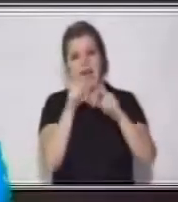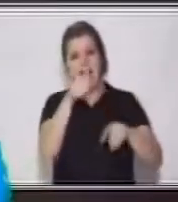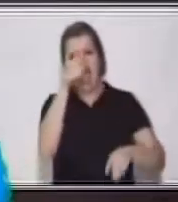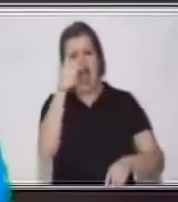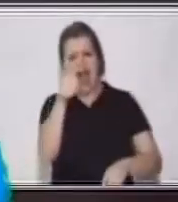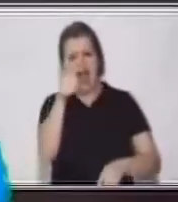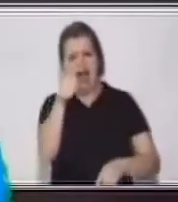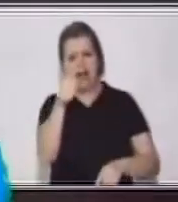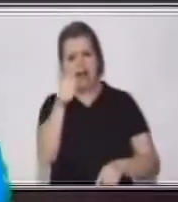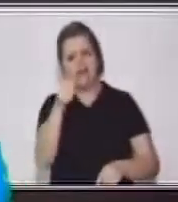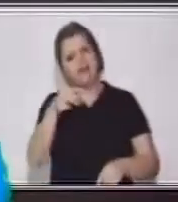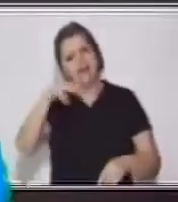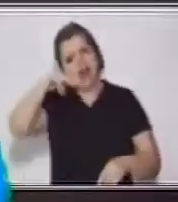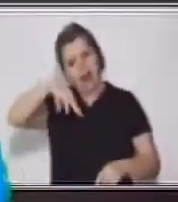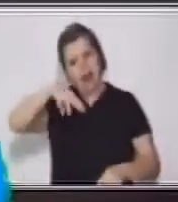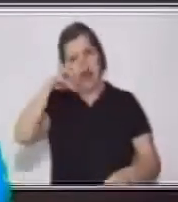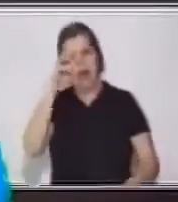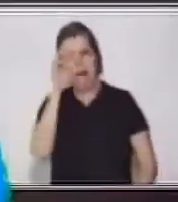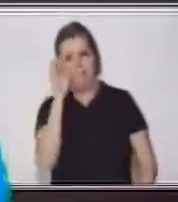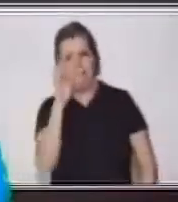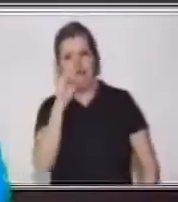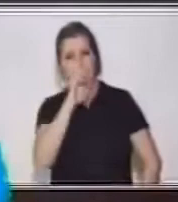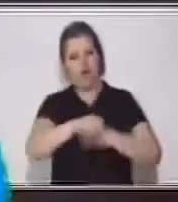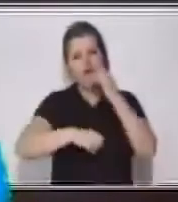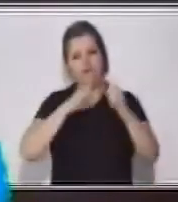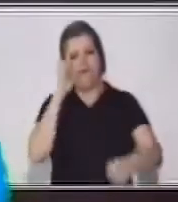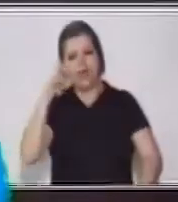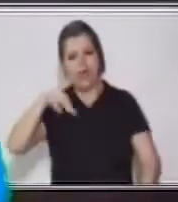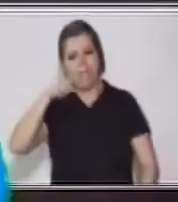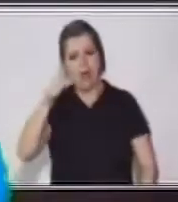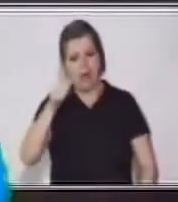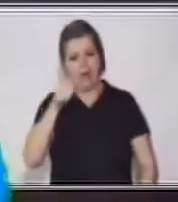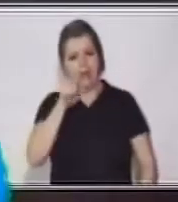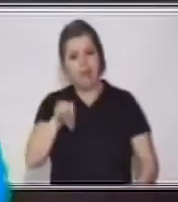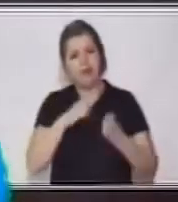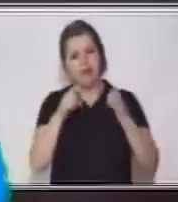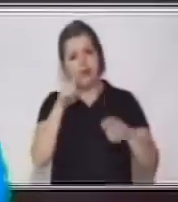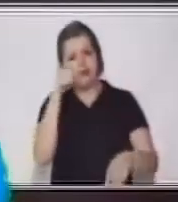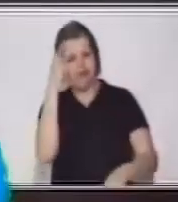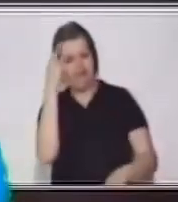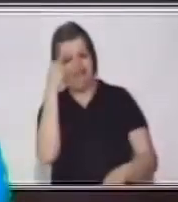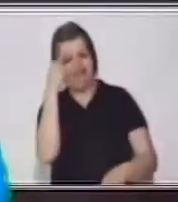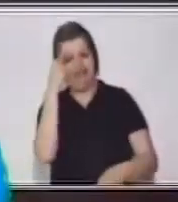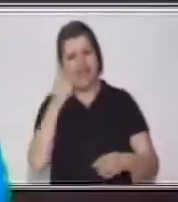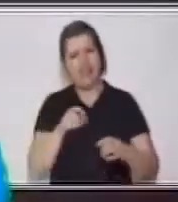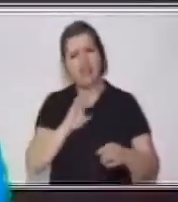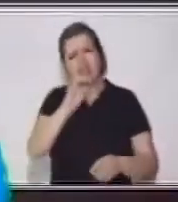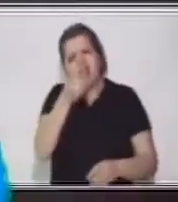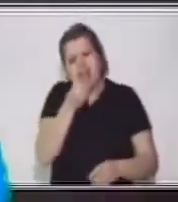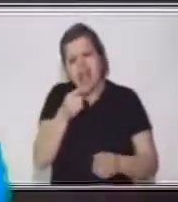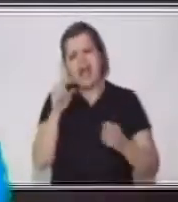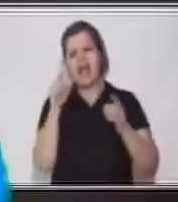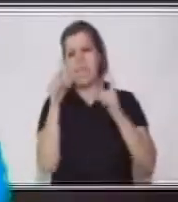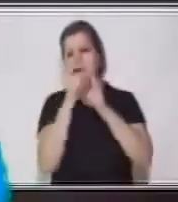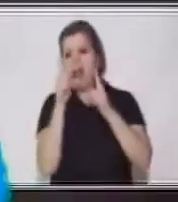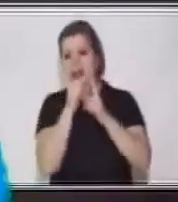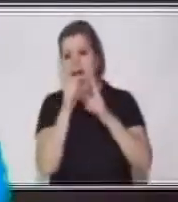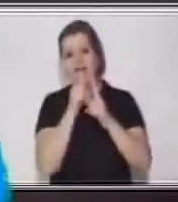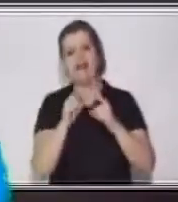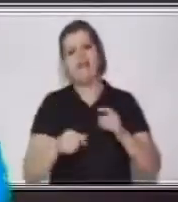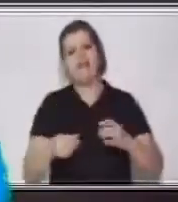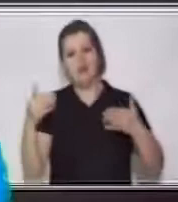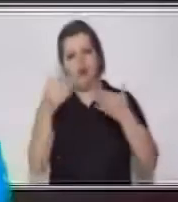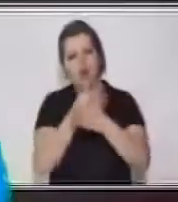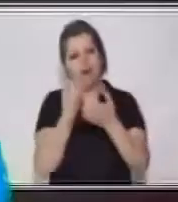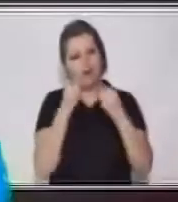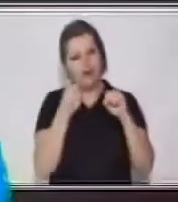nuestro morfema. ¿Qué palabras nuevas creamos acá? Podemos hablar de un diminutivo de un aumentativo